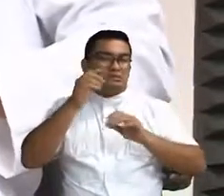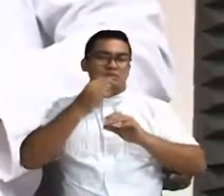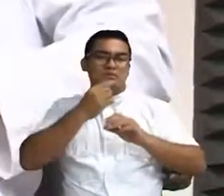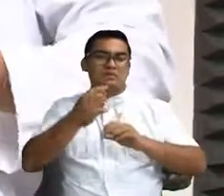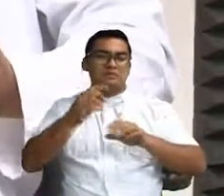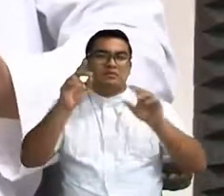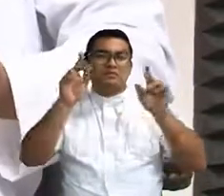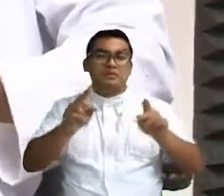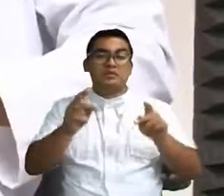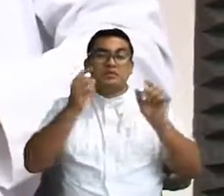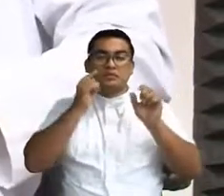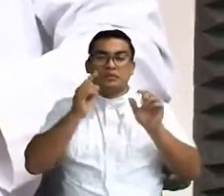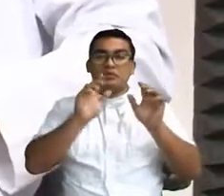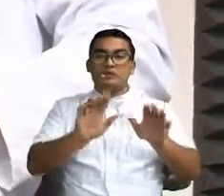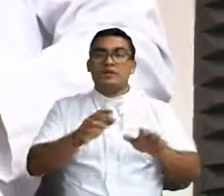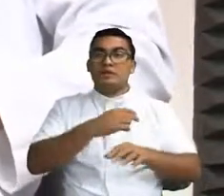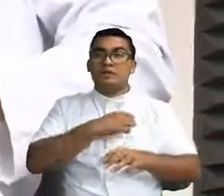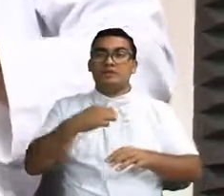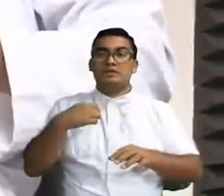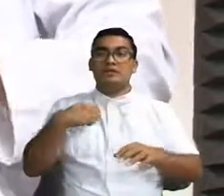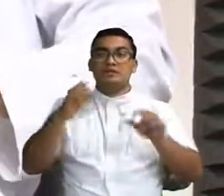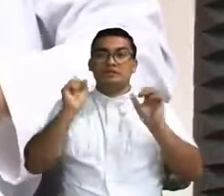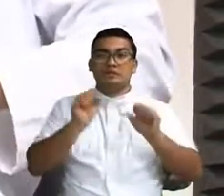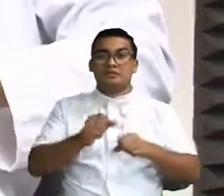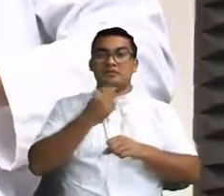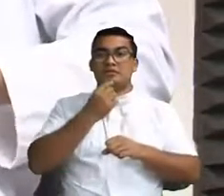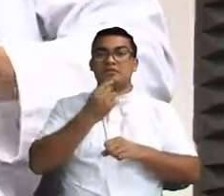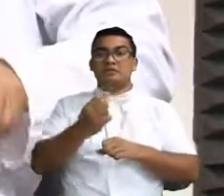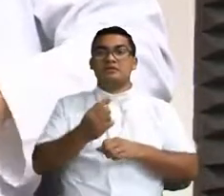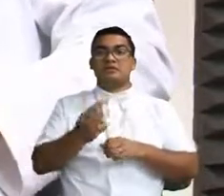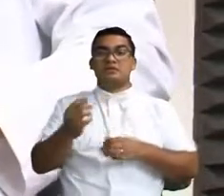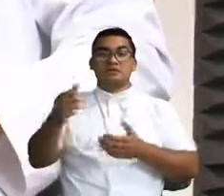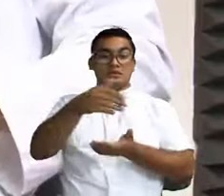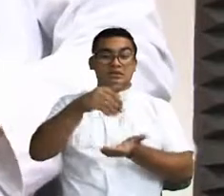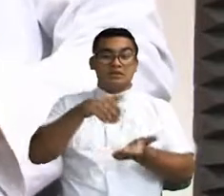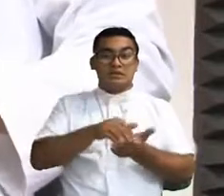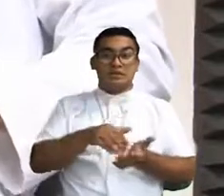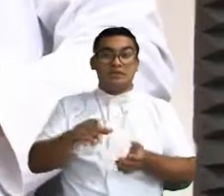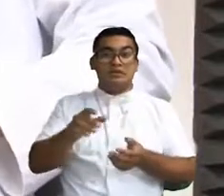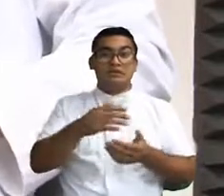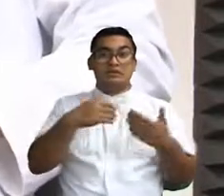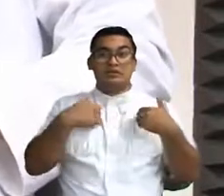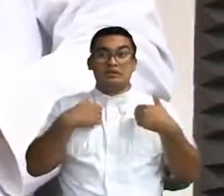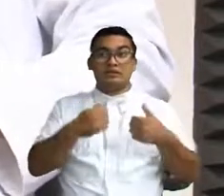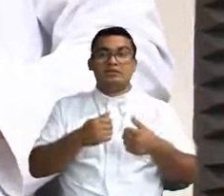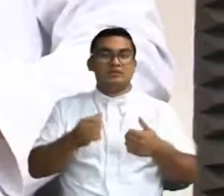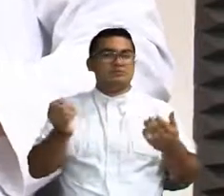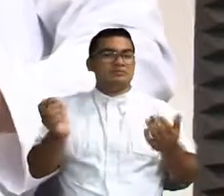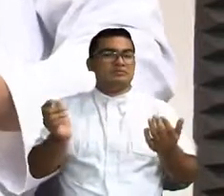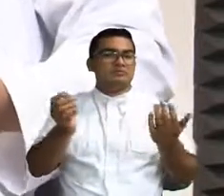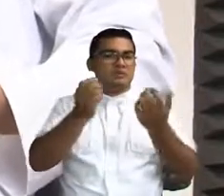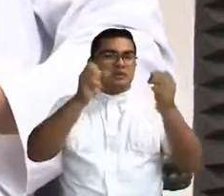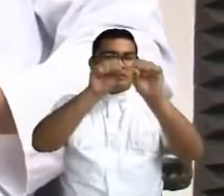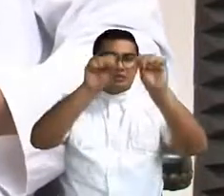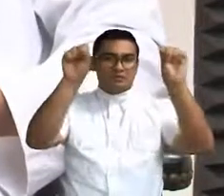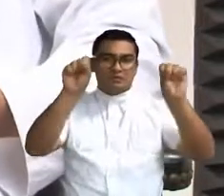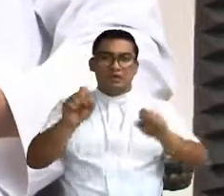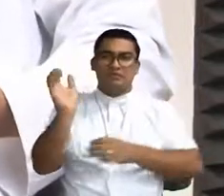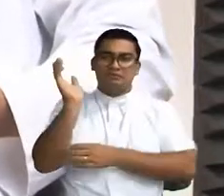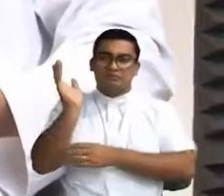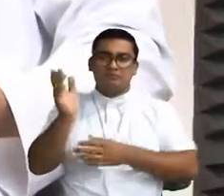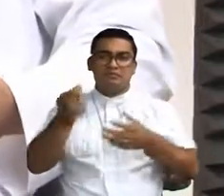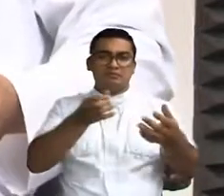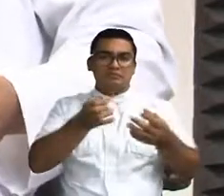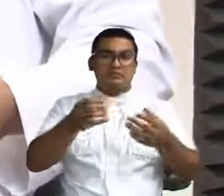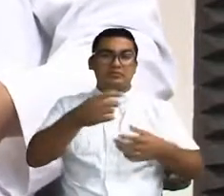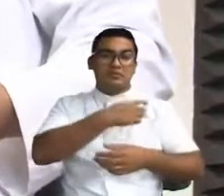de prevenciones podemos hacer. Y no solo acudimos a la unidad de salud, también damos charlas a colegios,